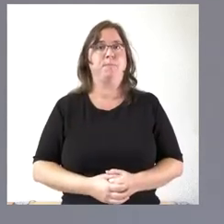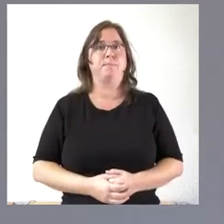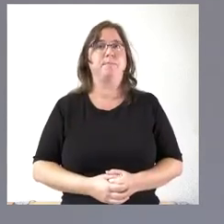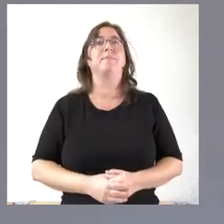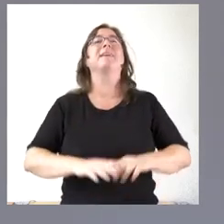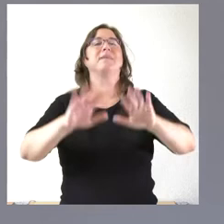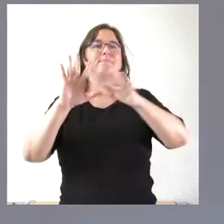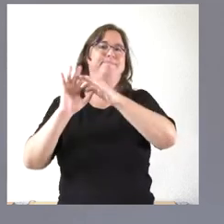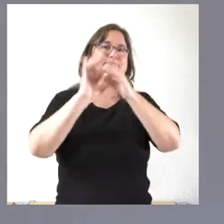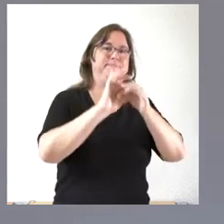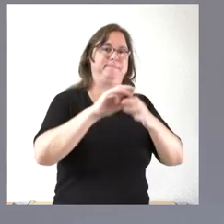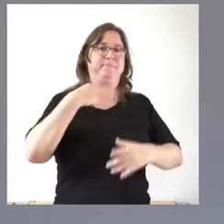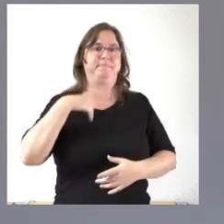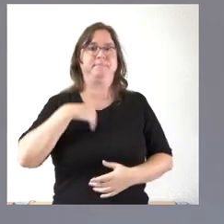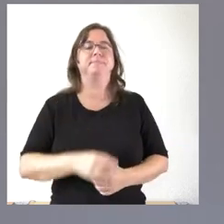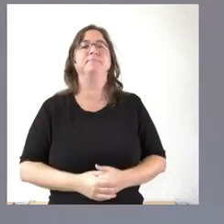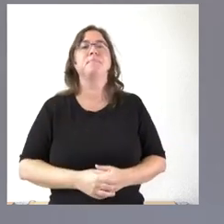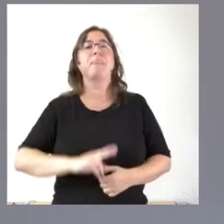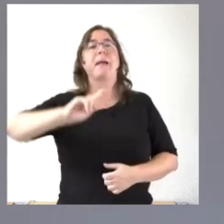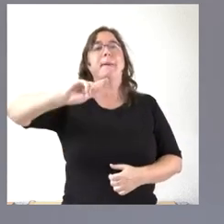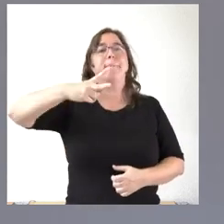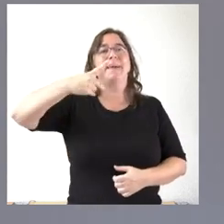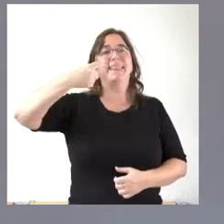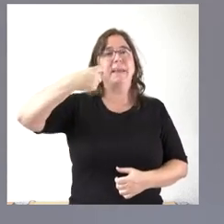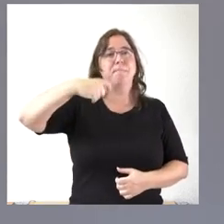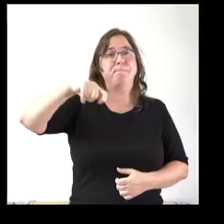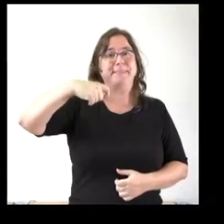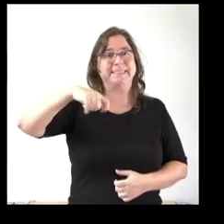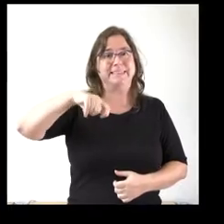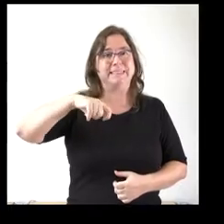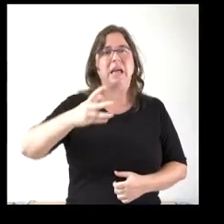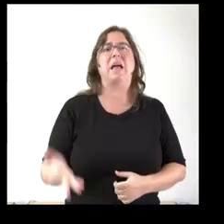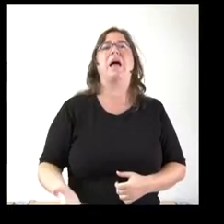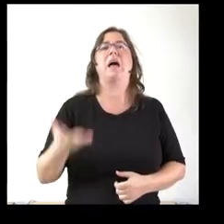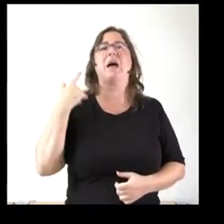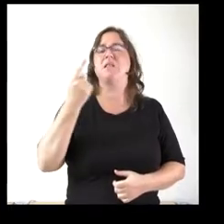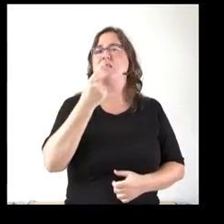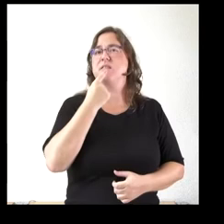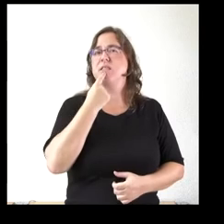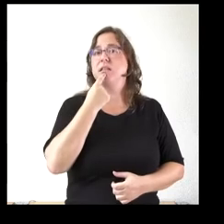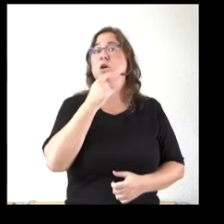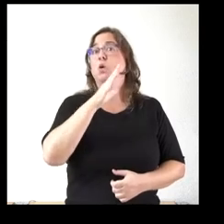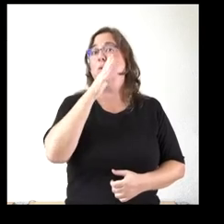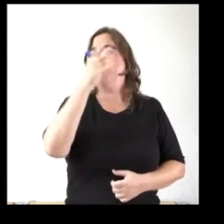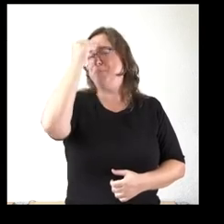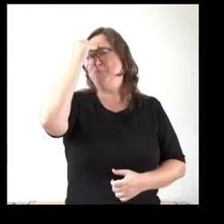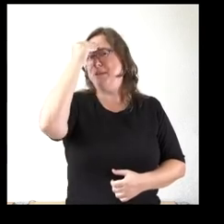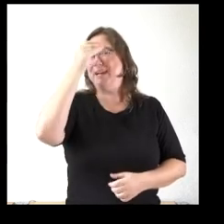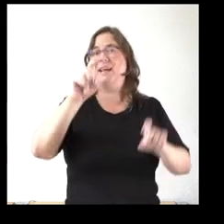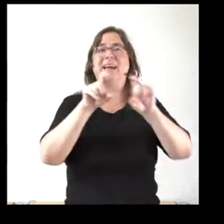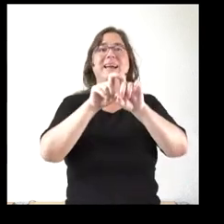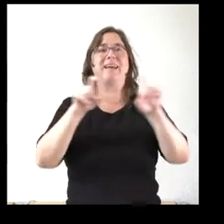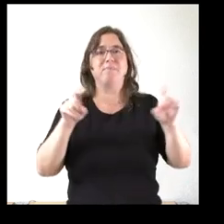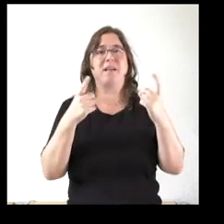Relacionado con esto, el vicepresidente ayer planteaba que una de las razones por las que él creía que las empresas habían